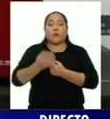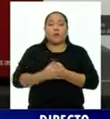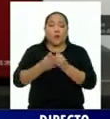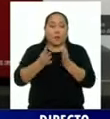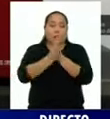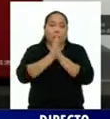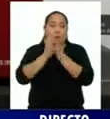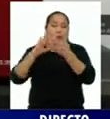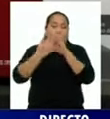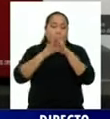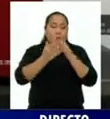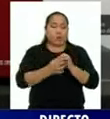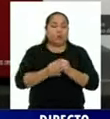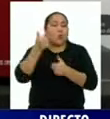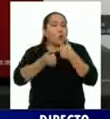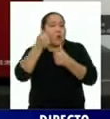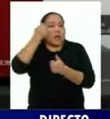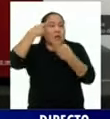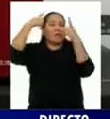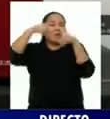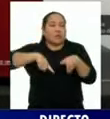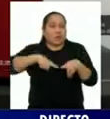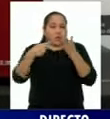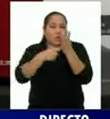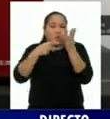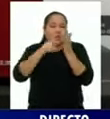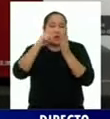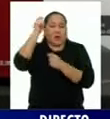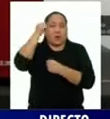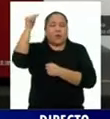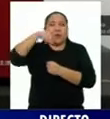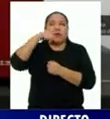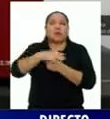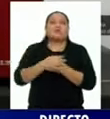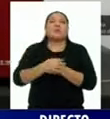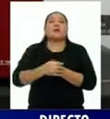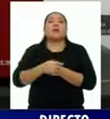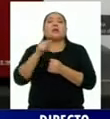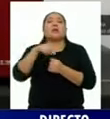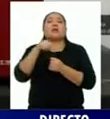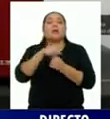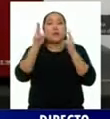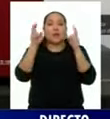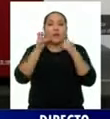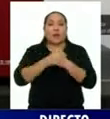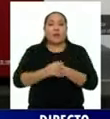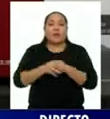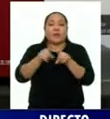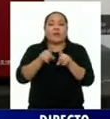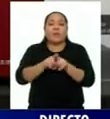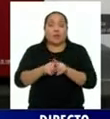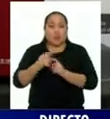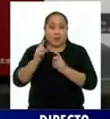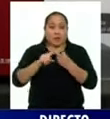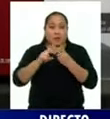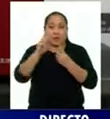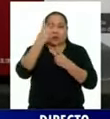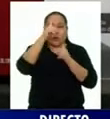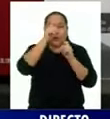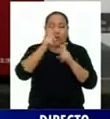petroleros. ¿Cuál es la decisión política y técnica de este gobierno sobre este tema, ministro? Y segunda